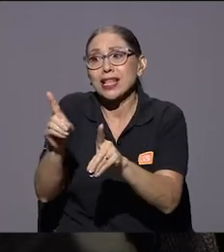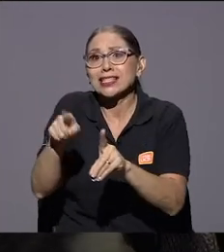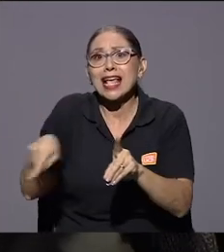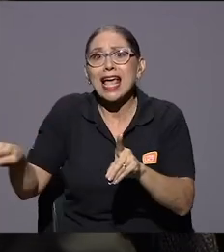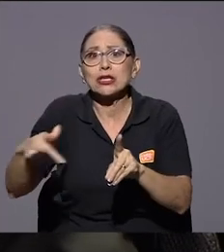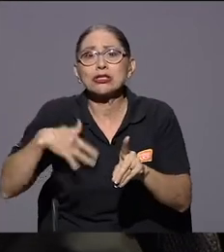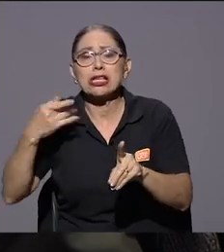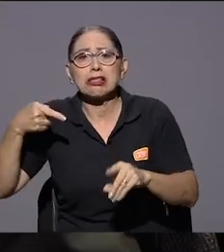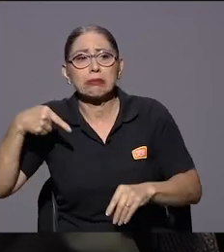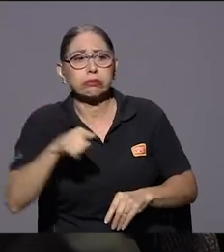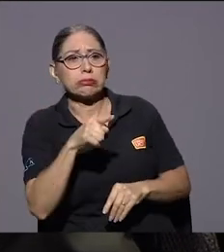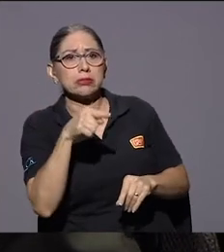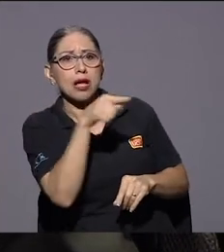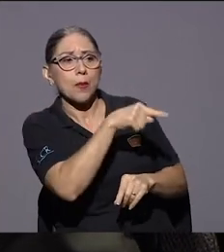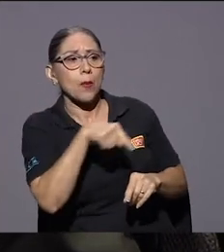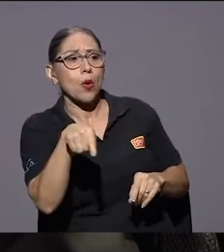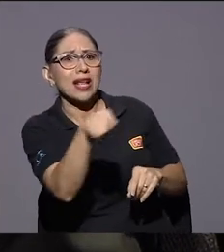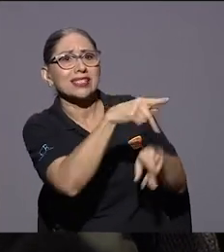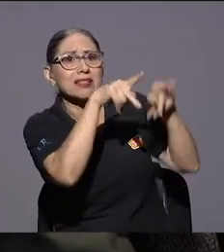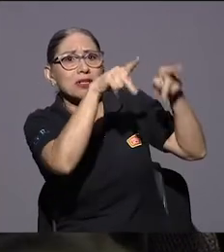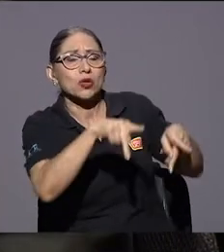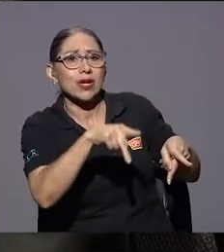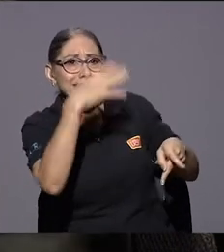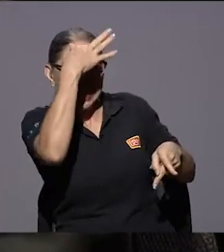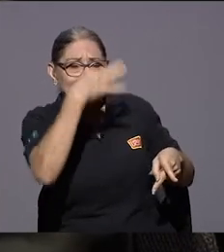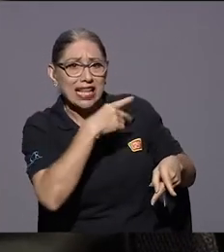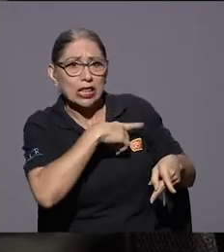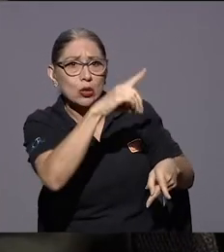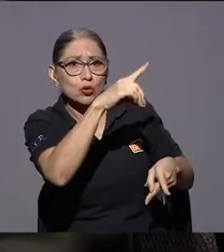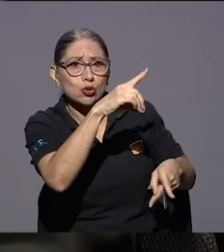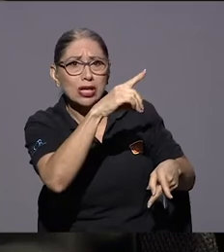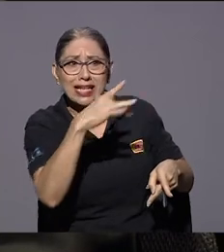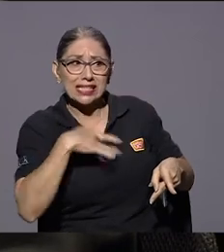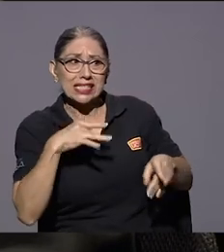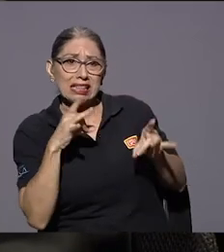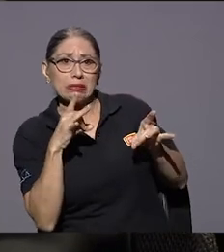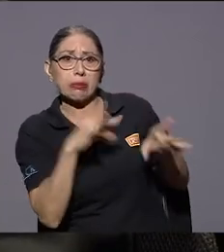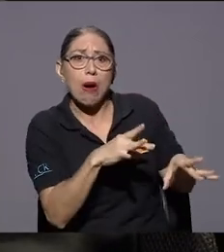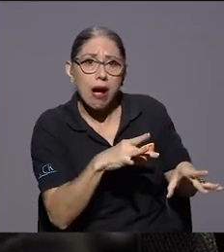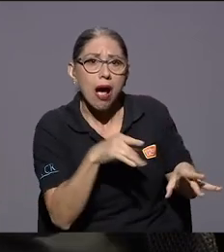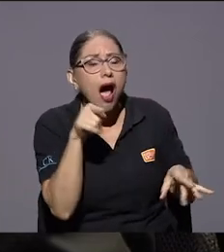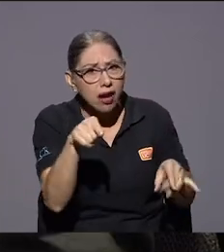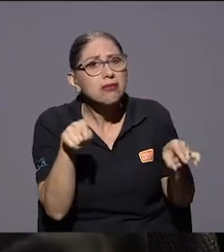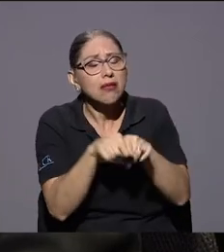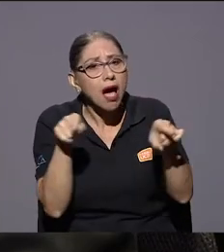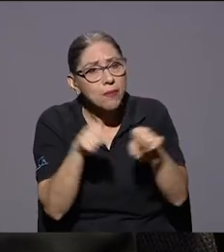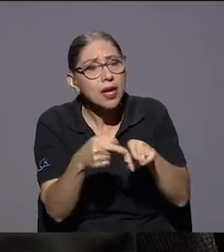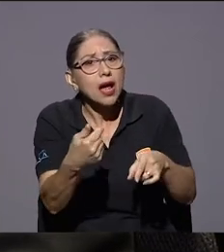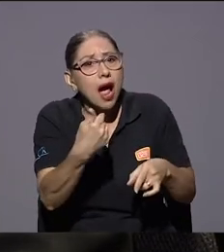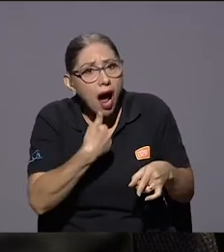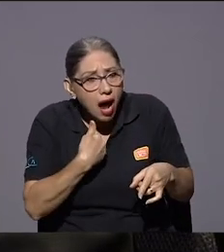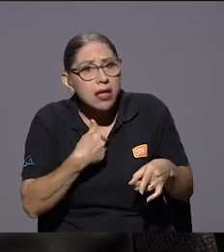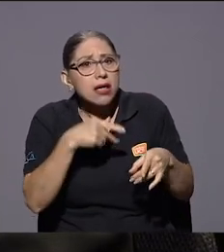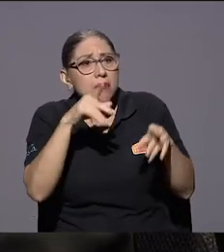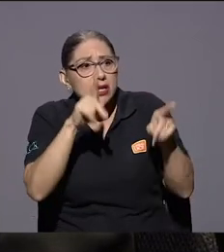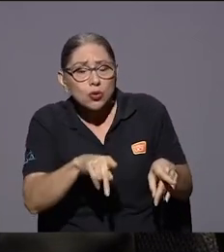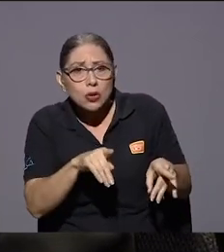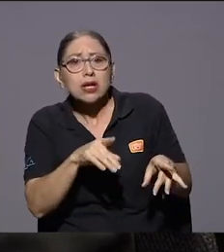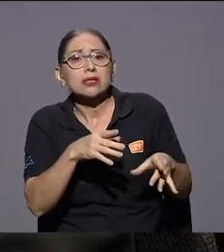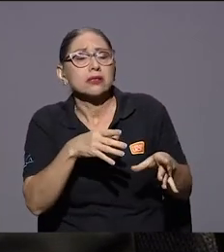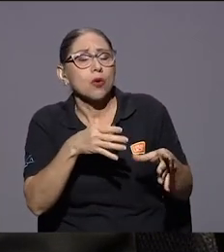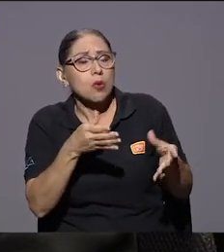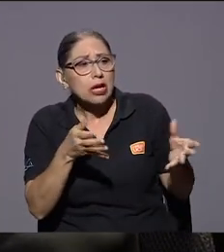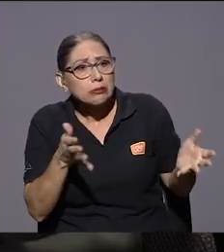electores creyentes. Profundo desprecio. Ahí también sí. Hay troles, ahí también hay agresores, ahí también hay productores de discursos de